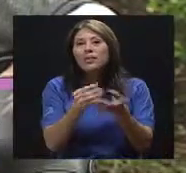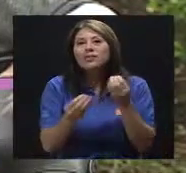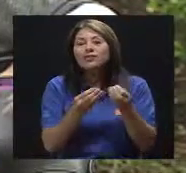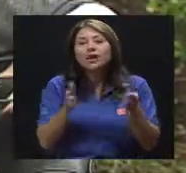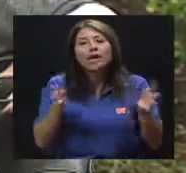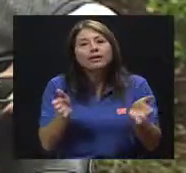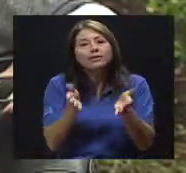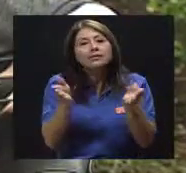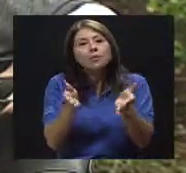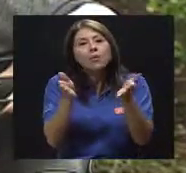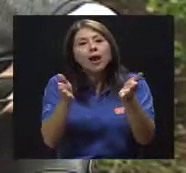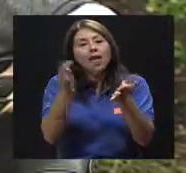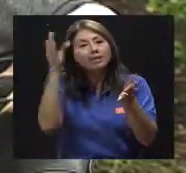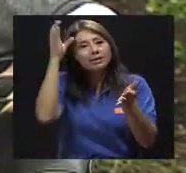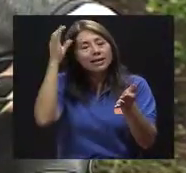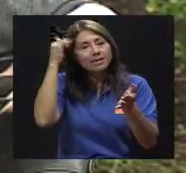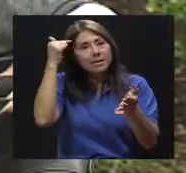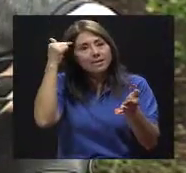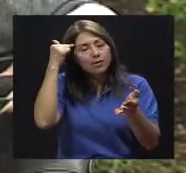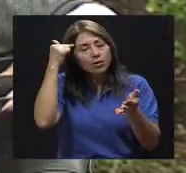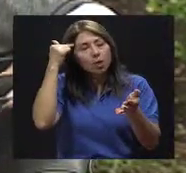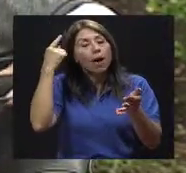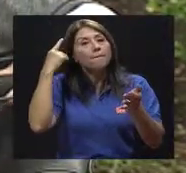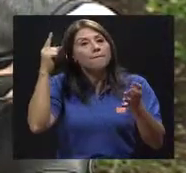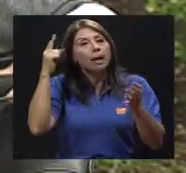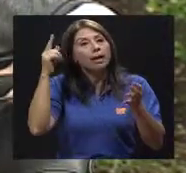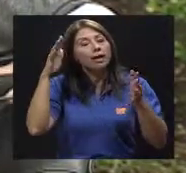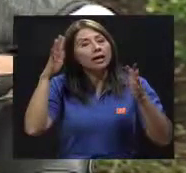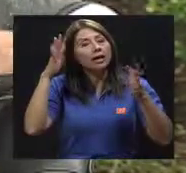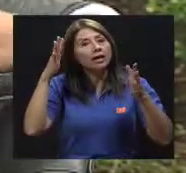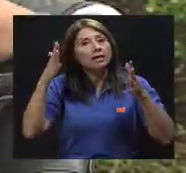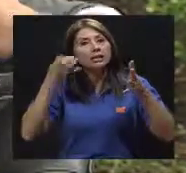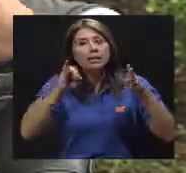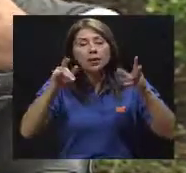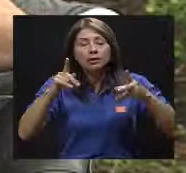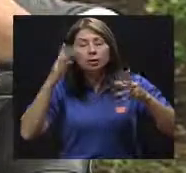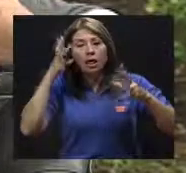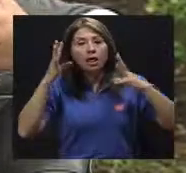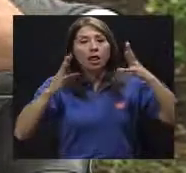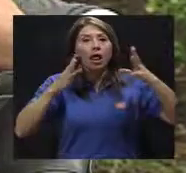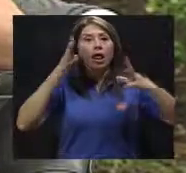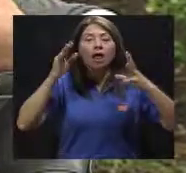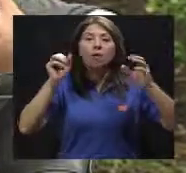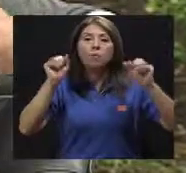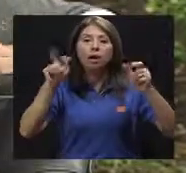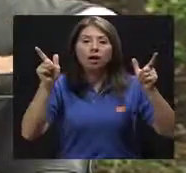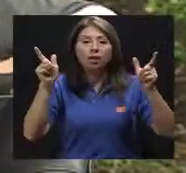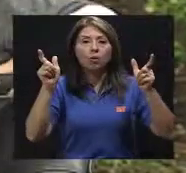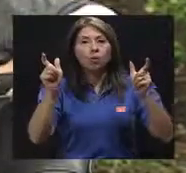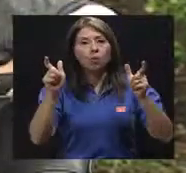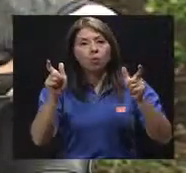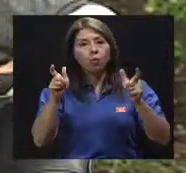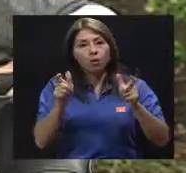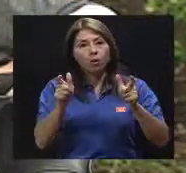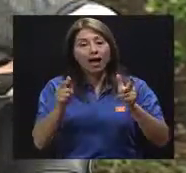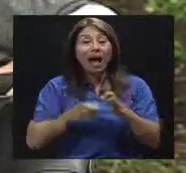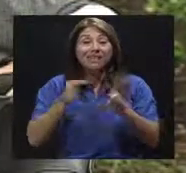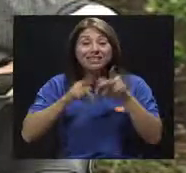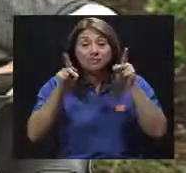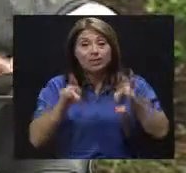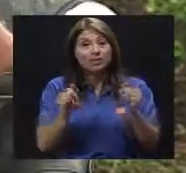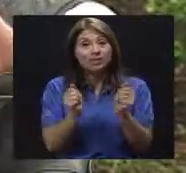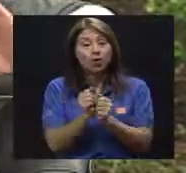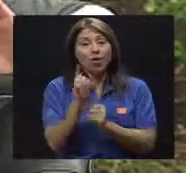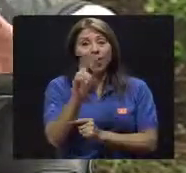que actúan a nivel cerebral para bajar un poco, digamos, ese impulso excesivo de descontrol que a veces están las personas con déficit